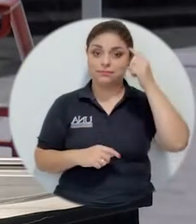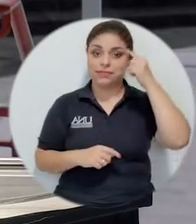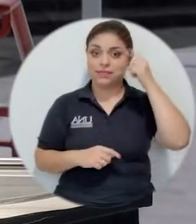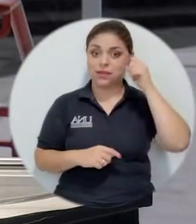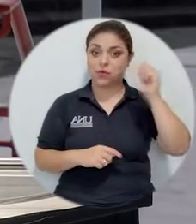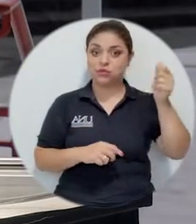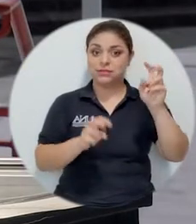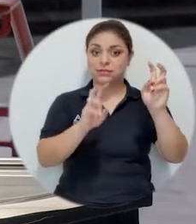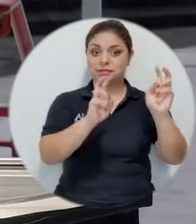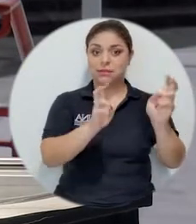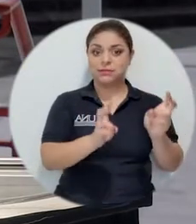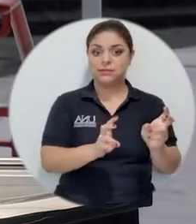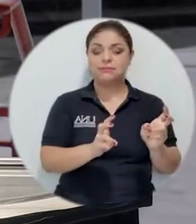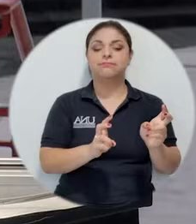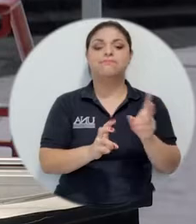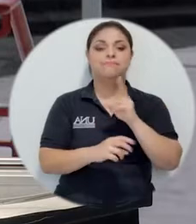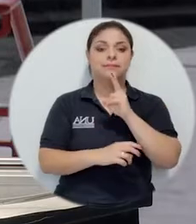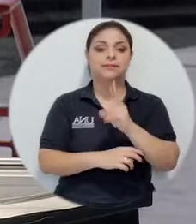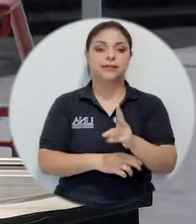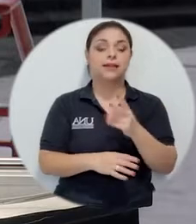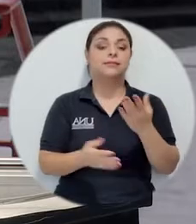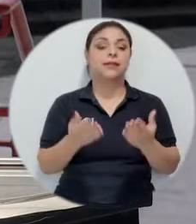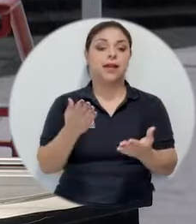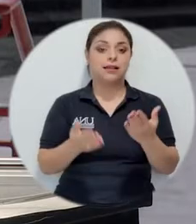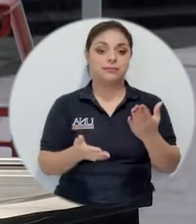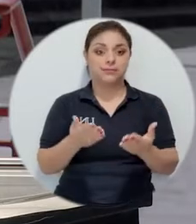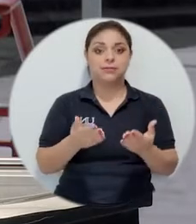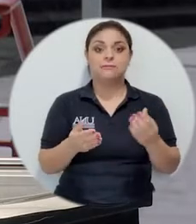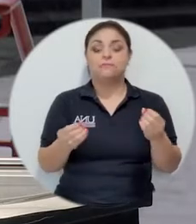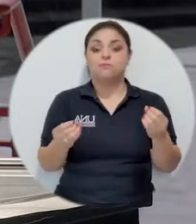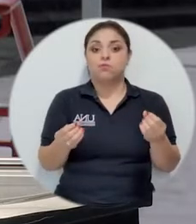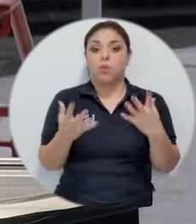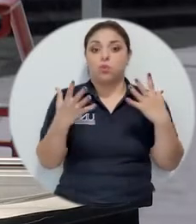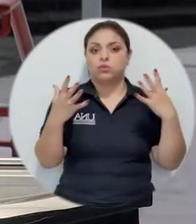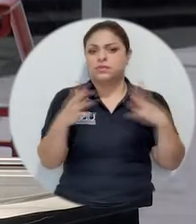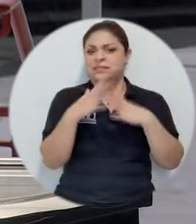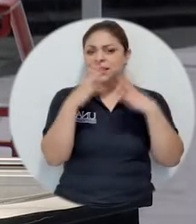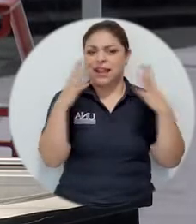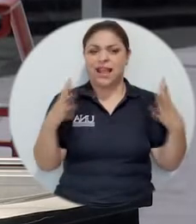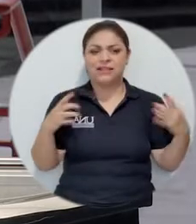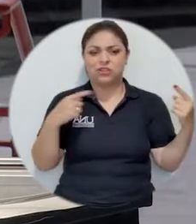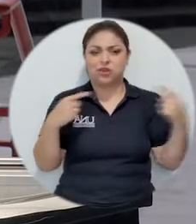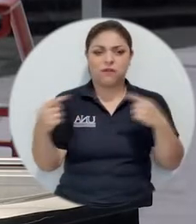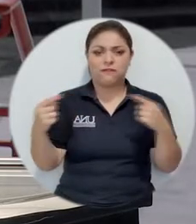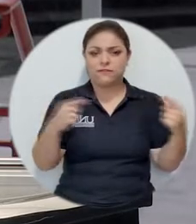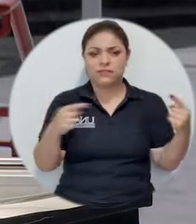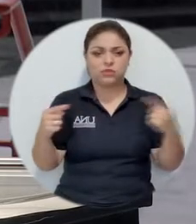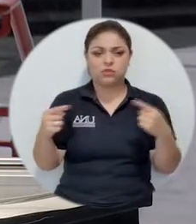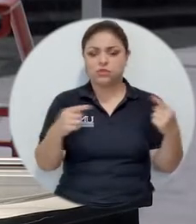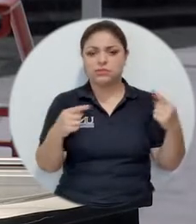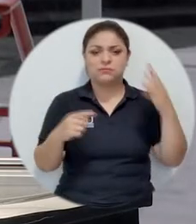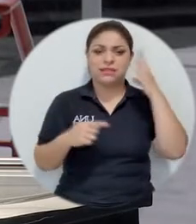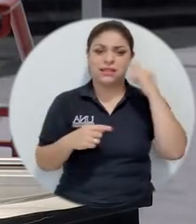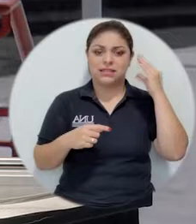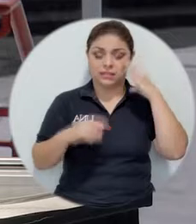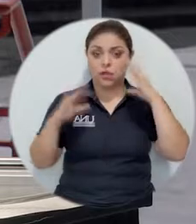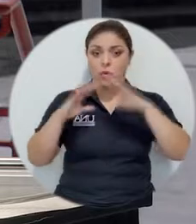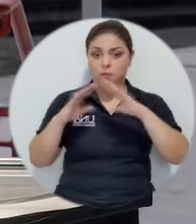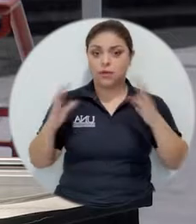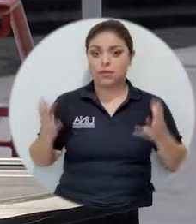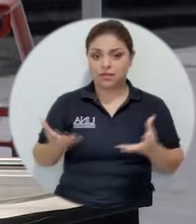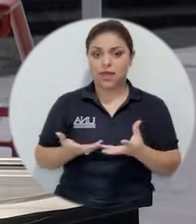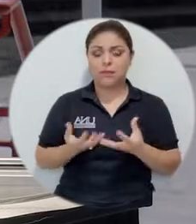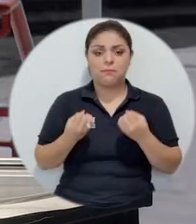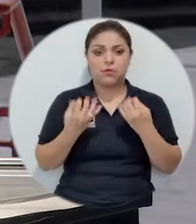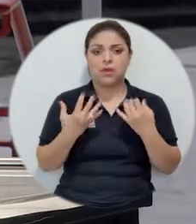temas, muy probablemente los enormes conflictos que vive la humanidad, los enormes